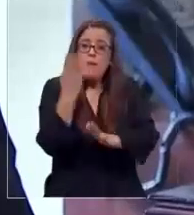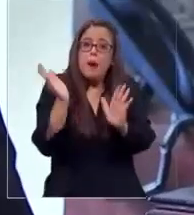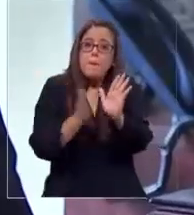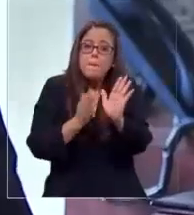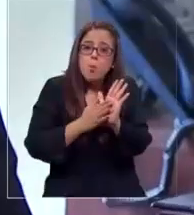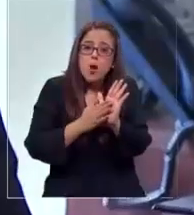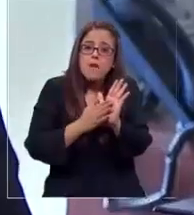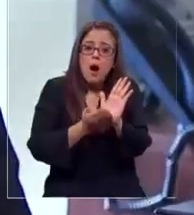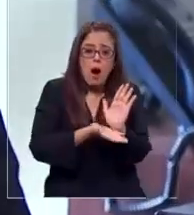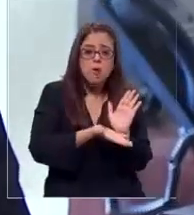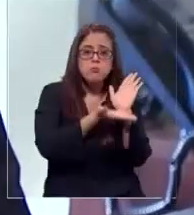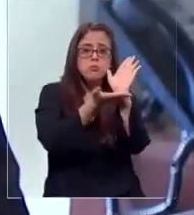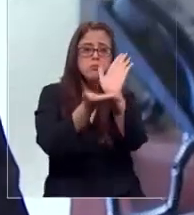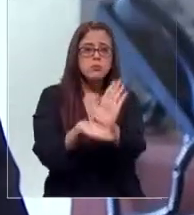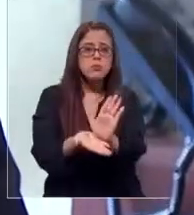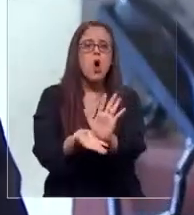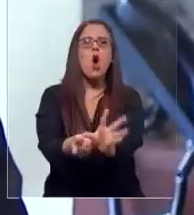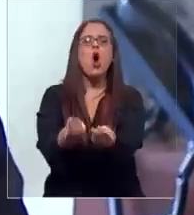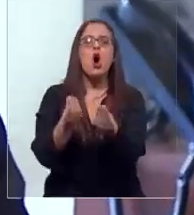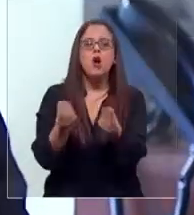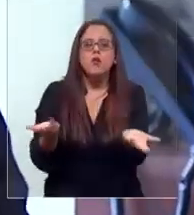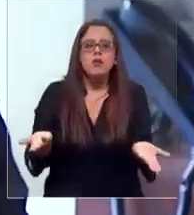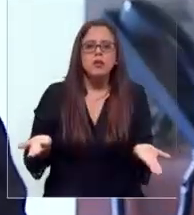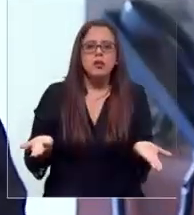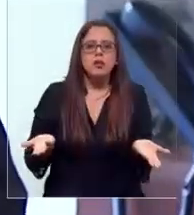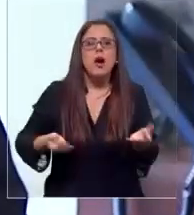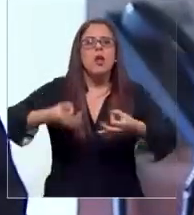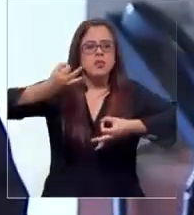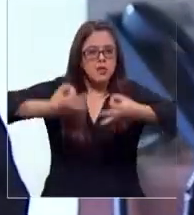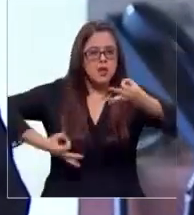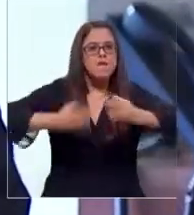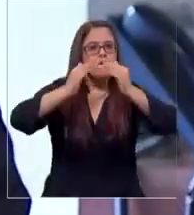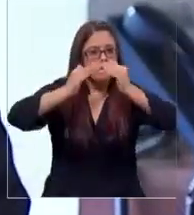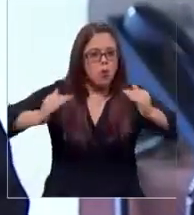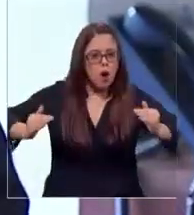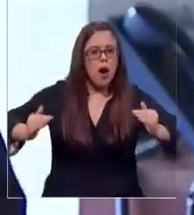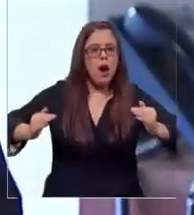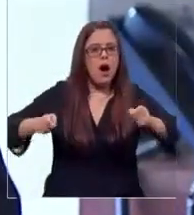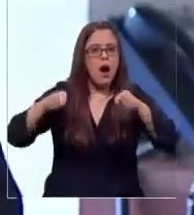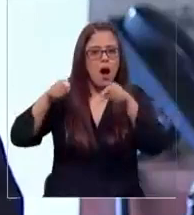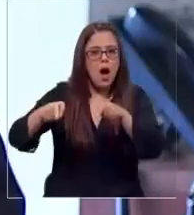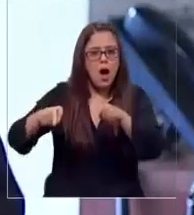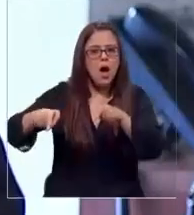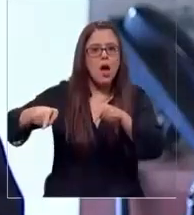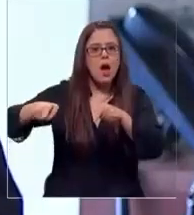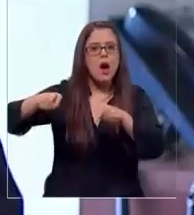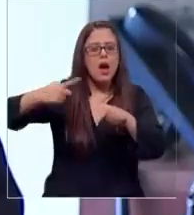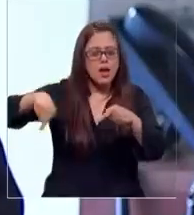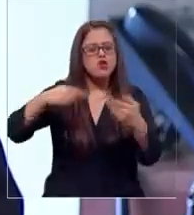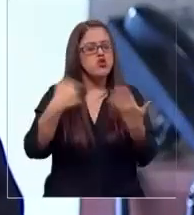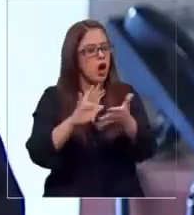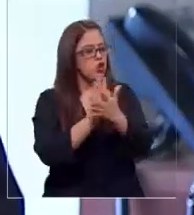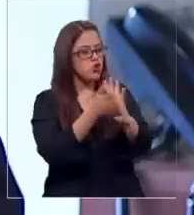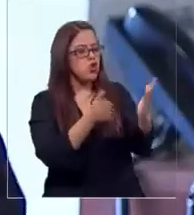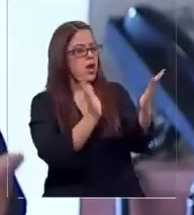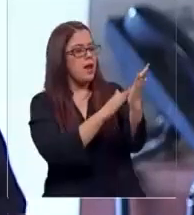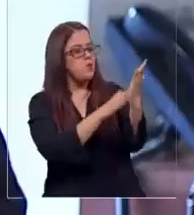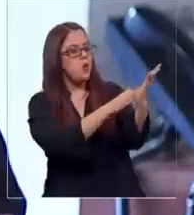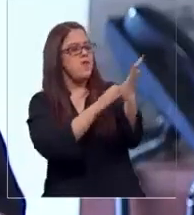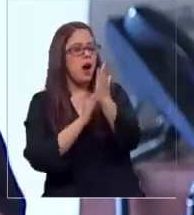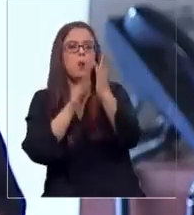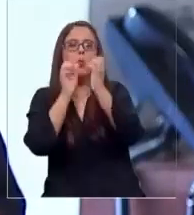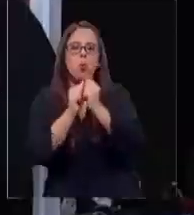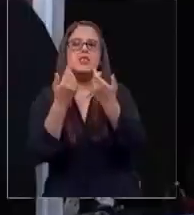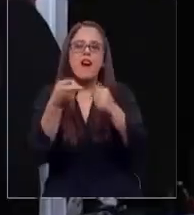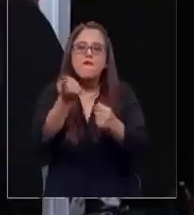que proporcionar, obviamente el tribunal podrá, ponderando los antecedentes, reabrir